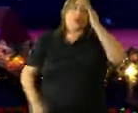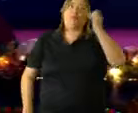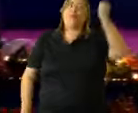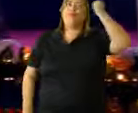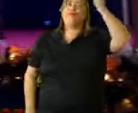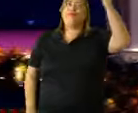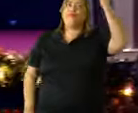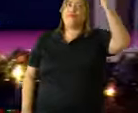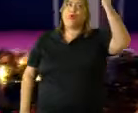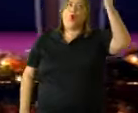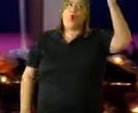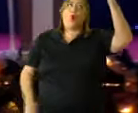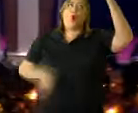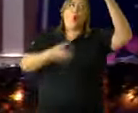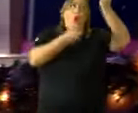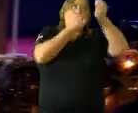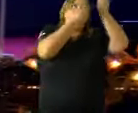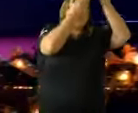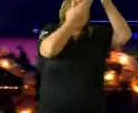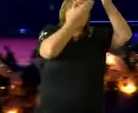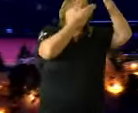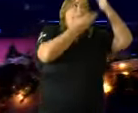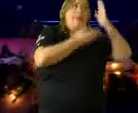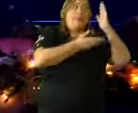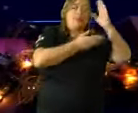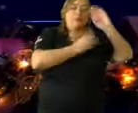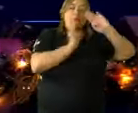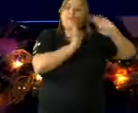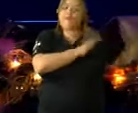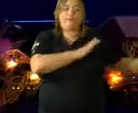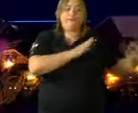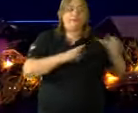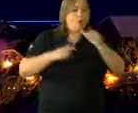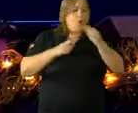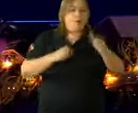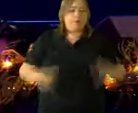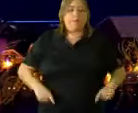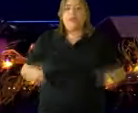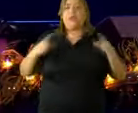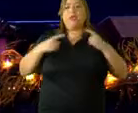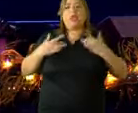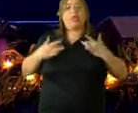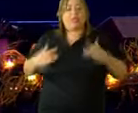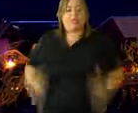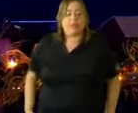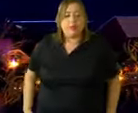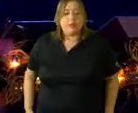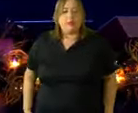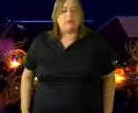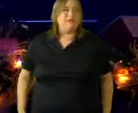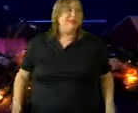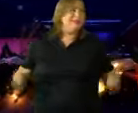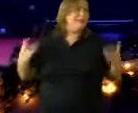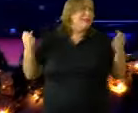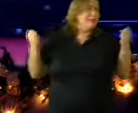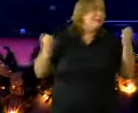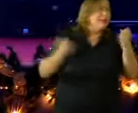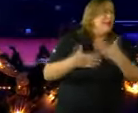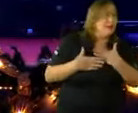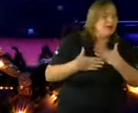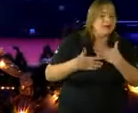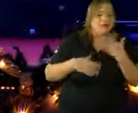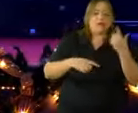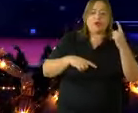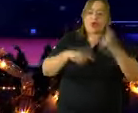Si usted no sabe manejar eso, usted va a vivir en depresión. Usted va a vivir constantemente atemorizado. Usted no va a